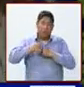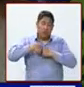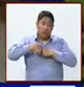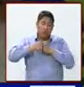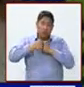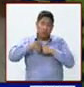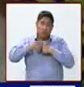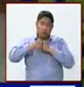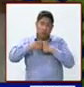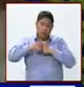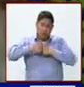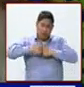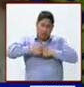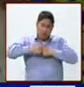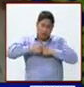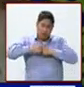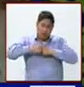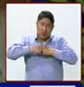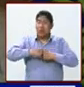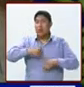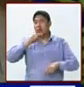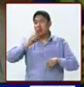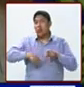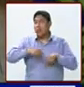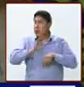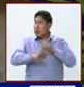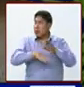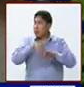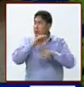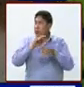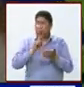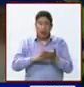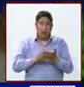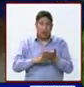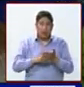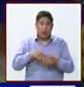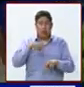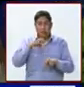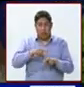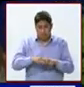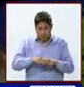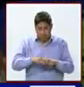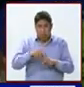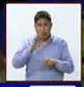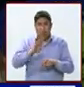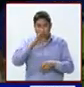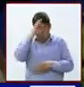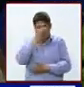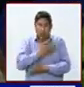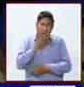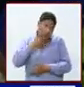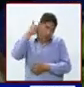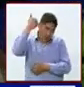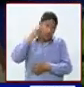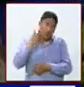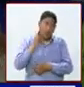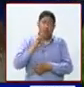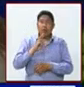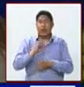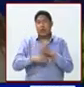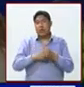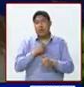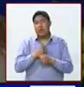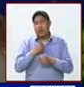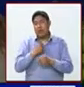están prácticamente rígidas. Eso no le permite caminar y es por eso que está en una silla de ruedas. Su hijo mayor, el de 16 años, trabaja